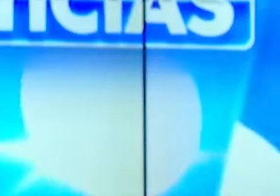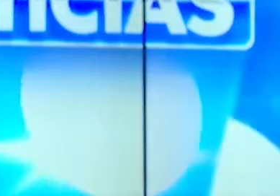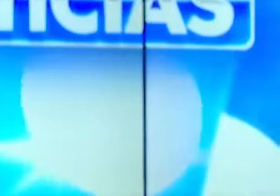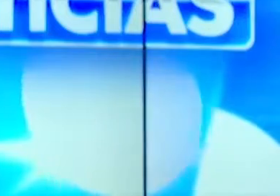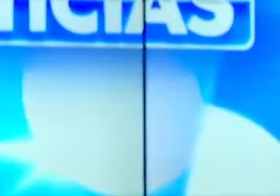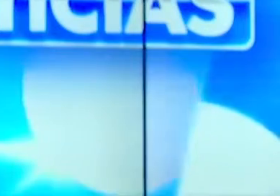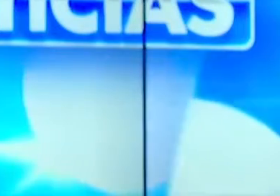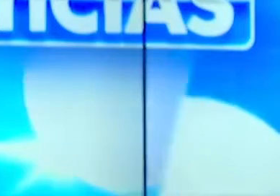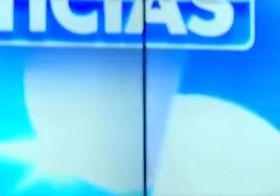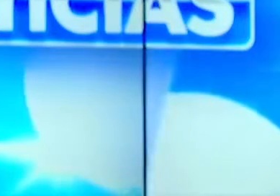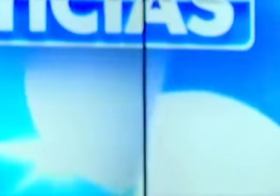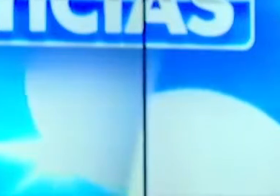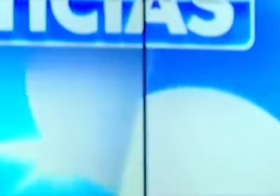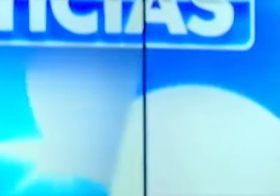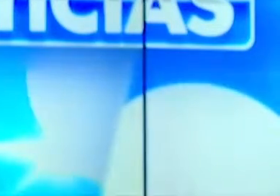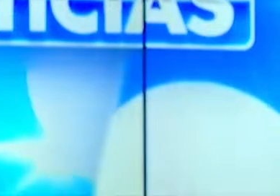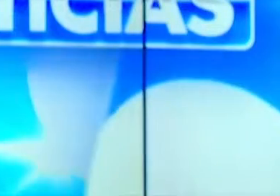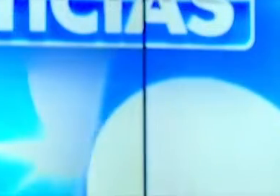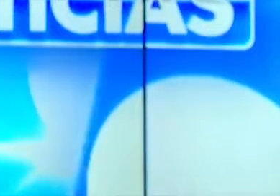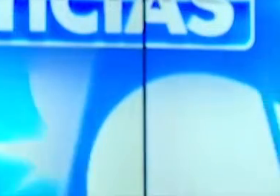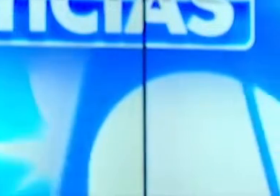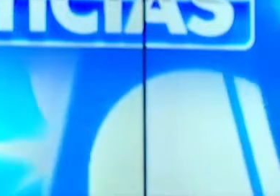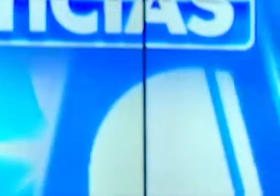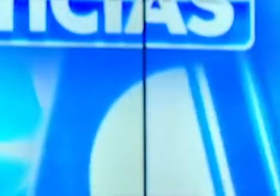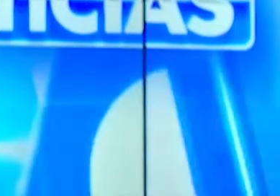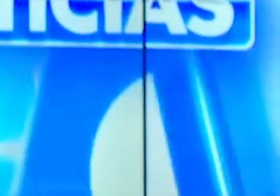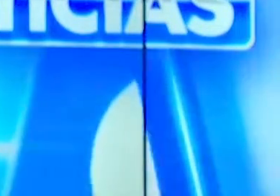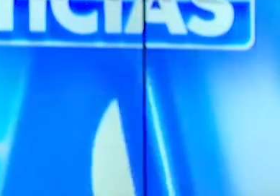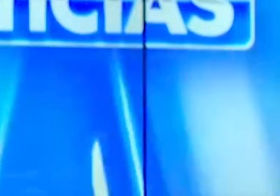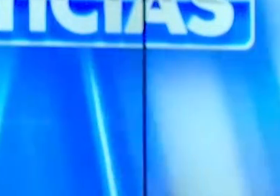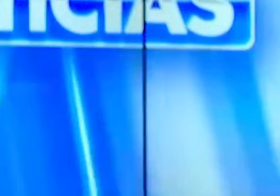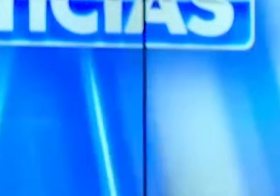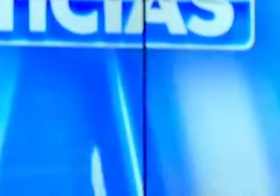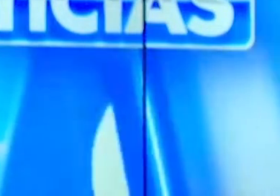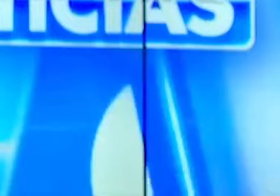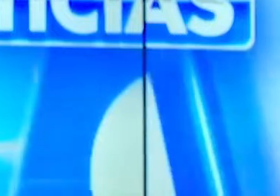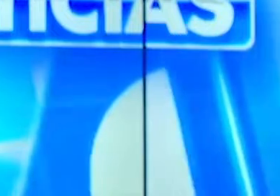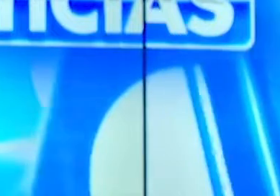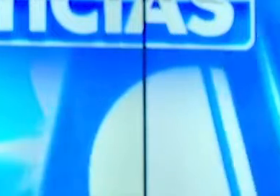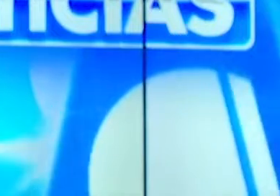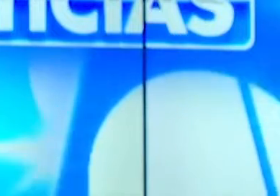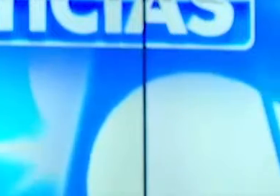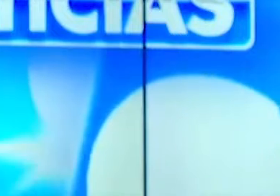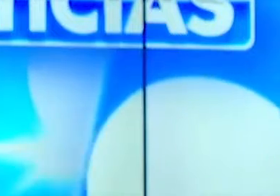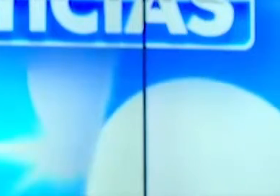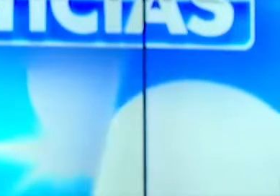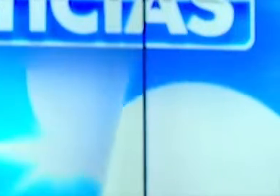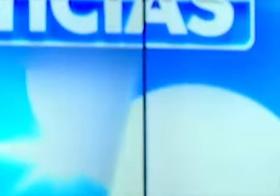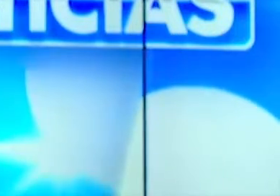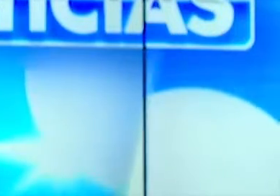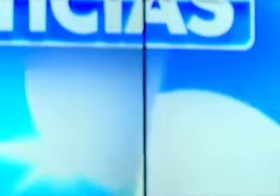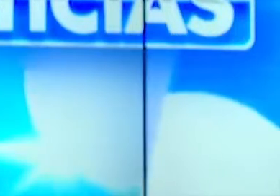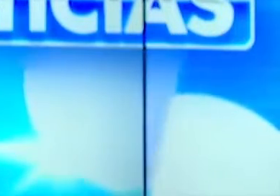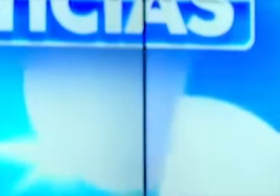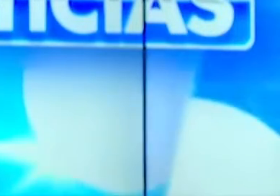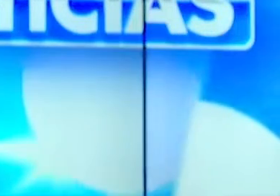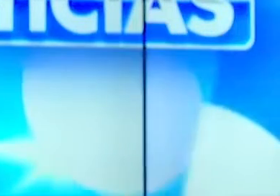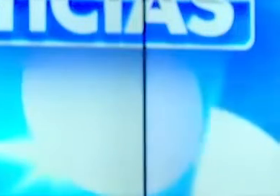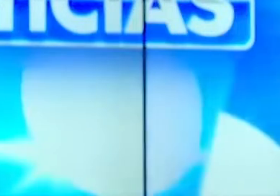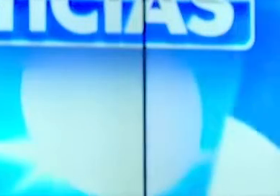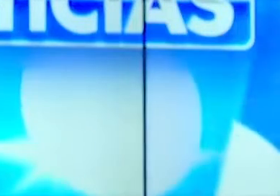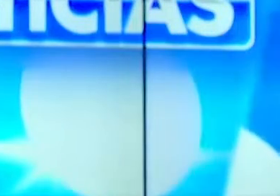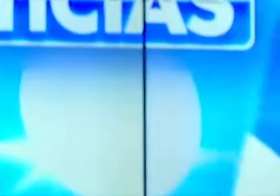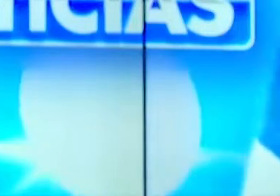¿Cuál será el futuro de las basuras en Bucaramanga? ¿Los alcaldes del área metropolitana acatarán las órdenes de cierre del Carrasco? Pues